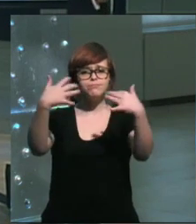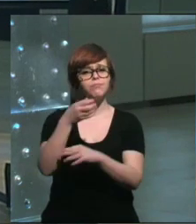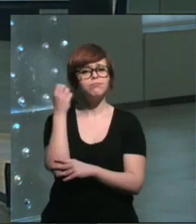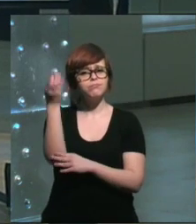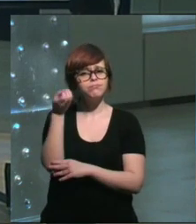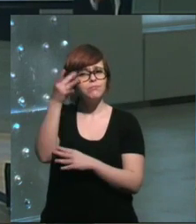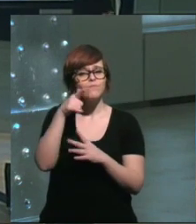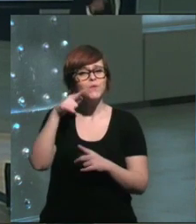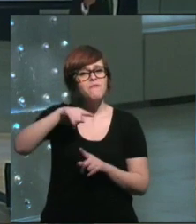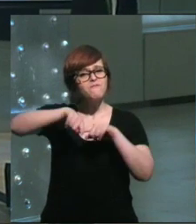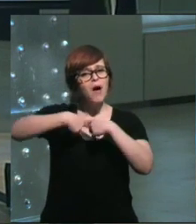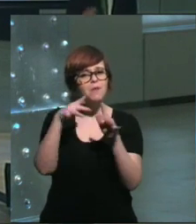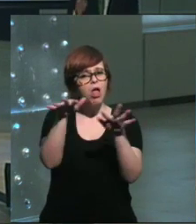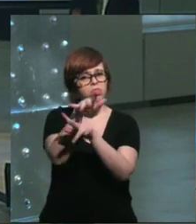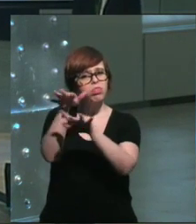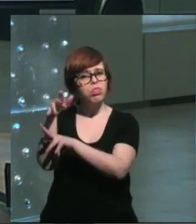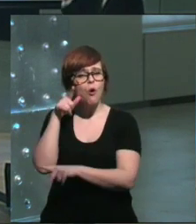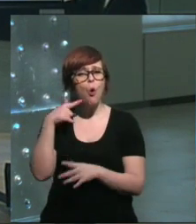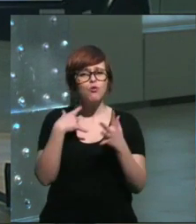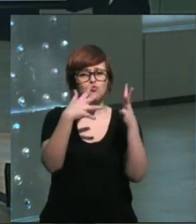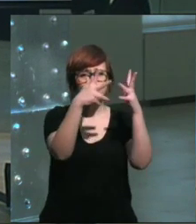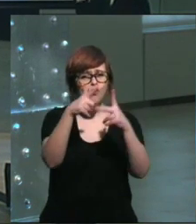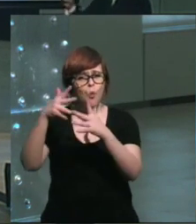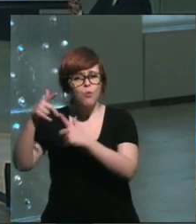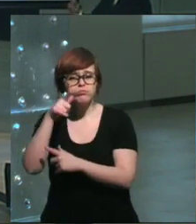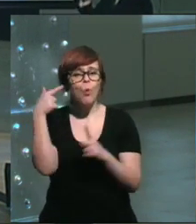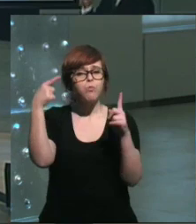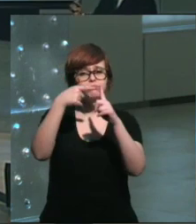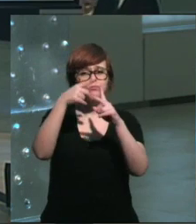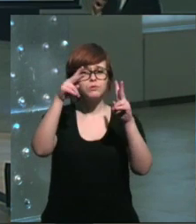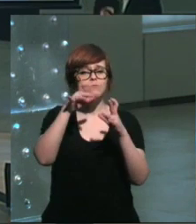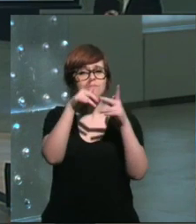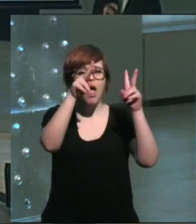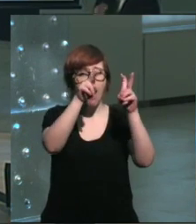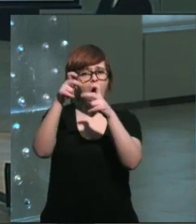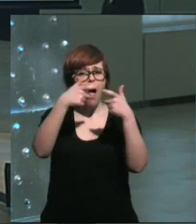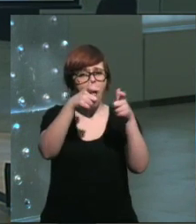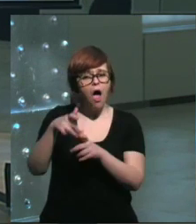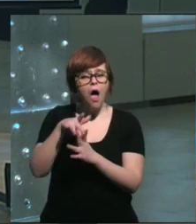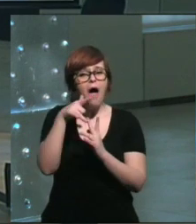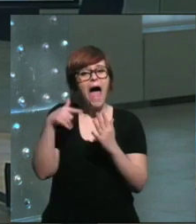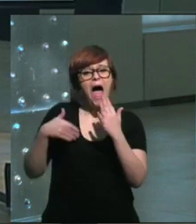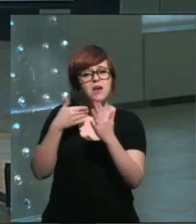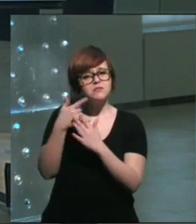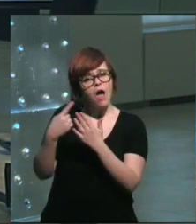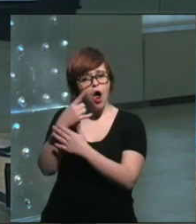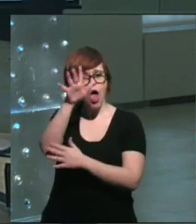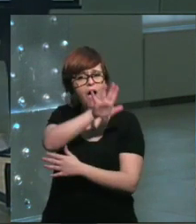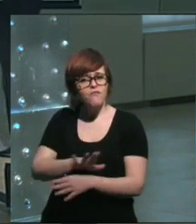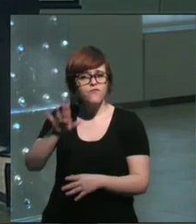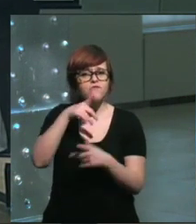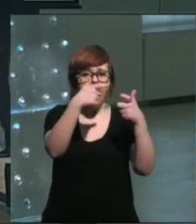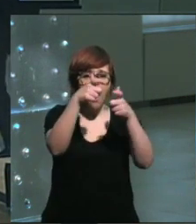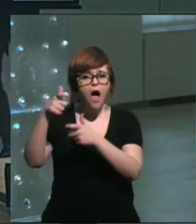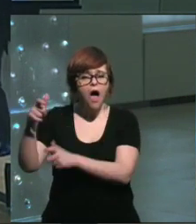familiares, sobre argumentos, estadísticas, cifras relacionadas específicamente por temas e incluso por áreas geográficas. Podía utilizar esta